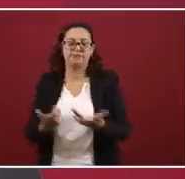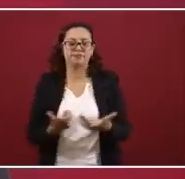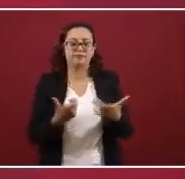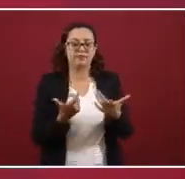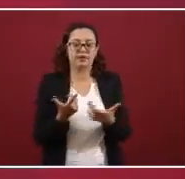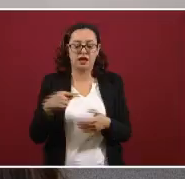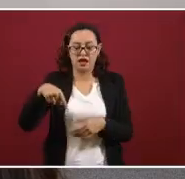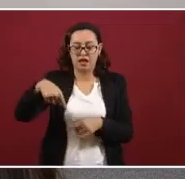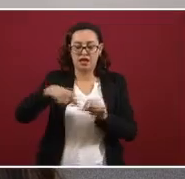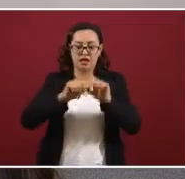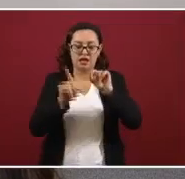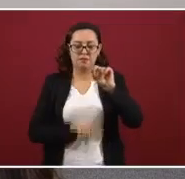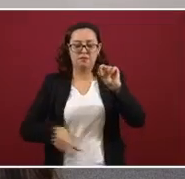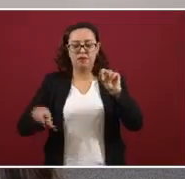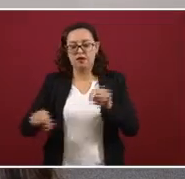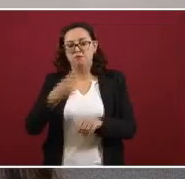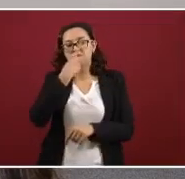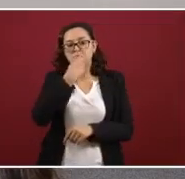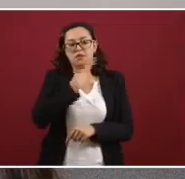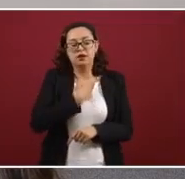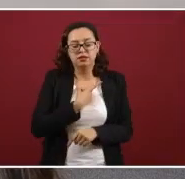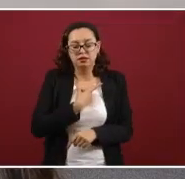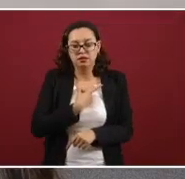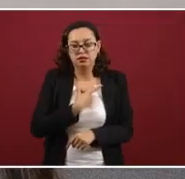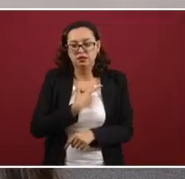México, según me informaron,